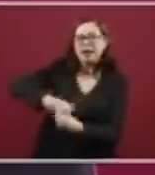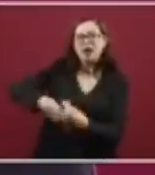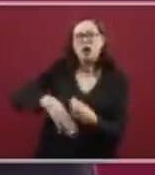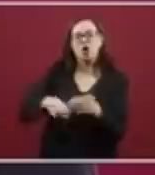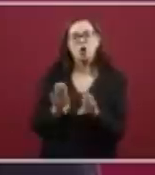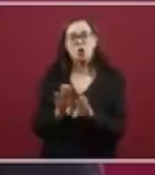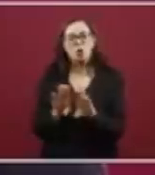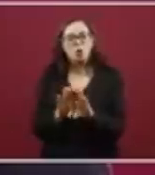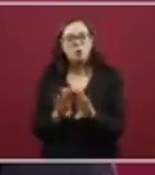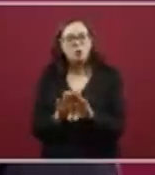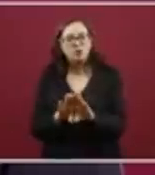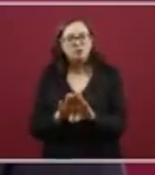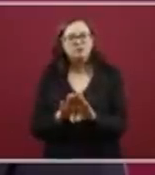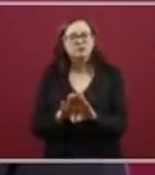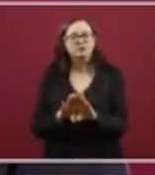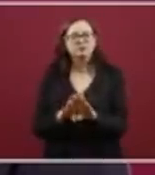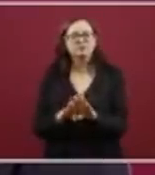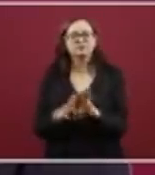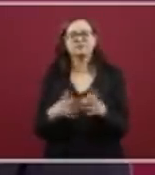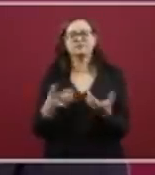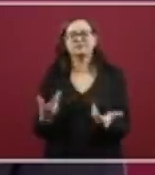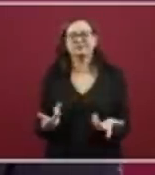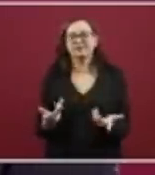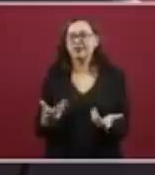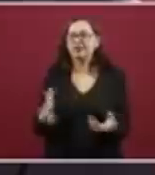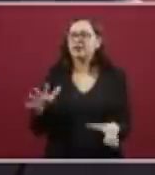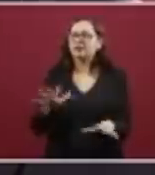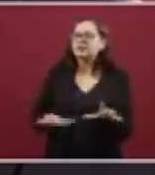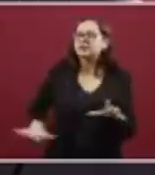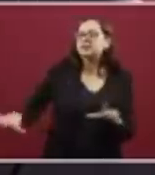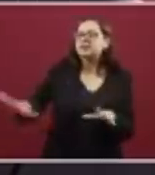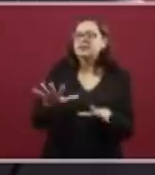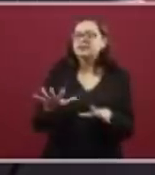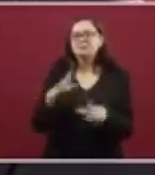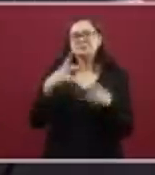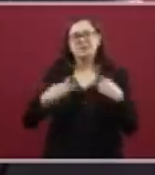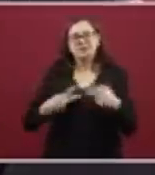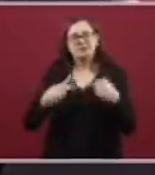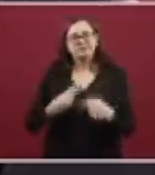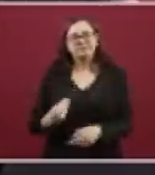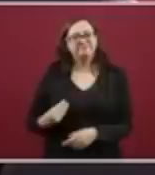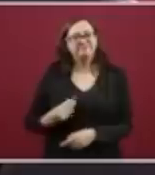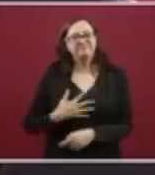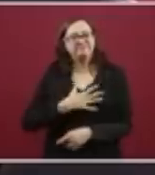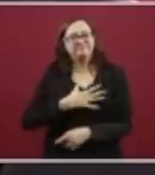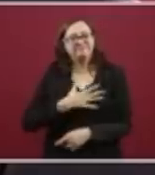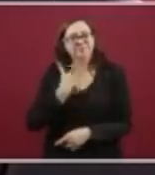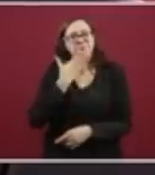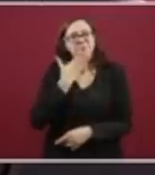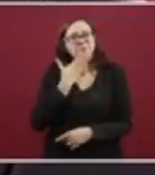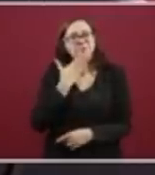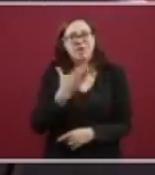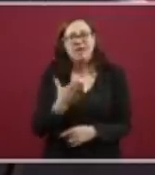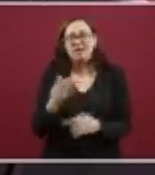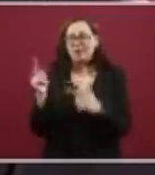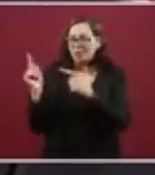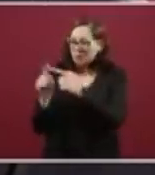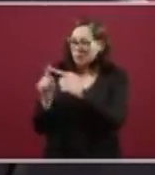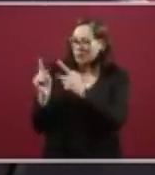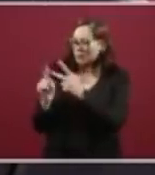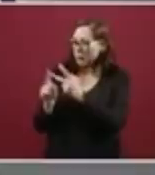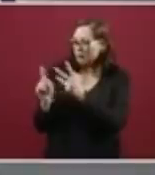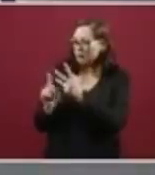cómo se va a garantizar el bienestar de los mexicanos. Entonces, eso es el nuevo